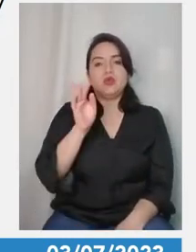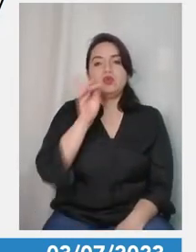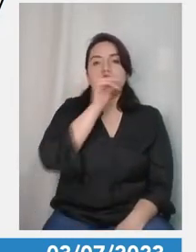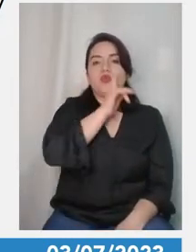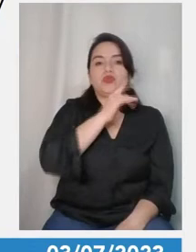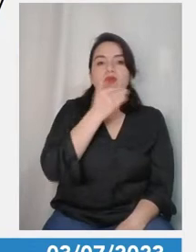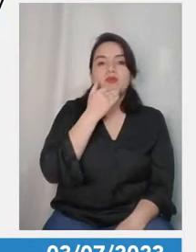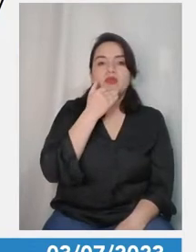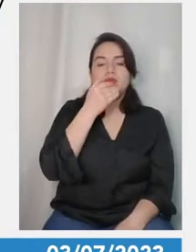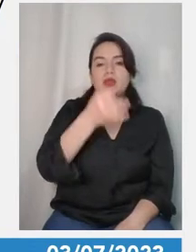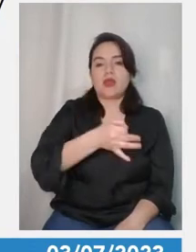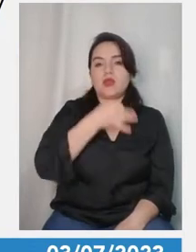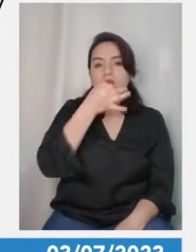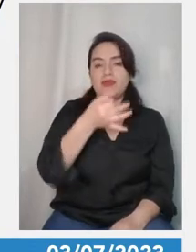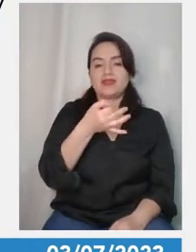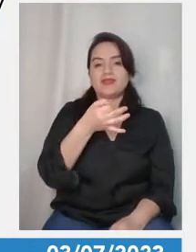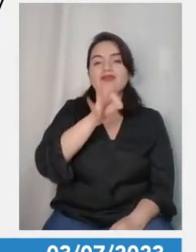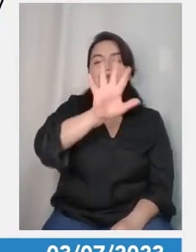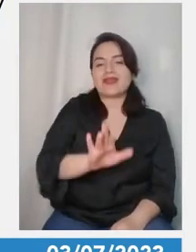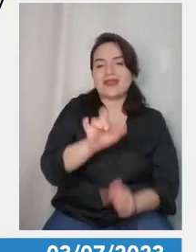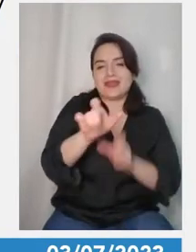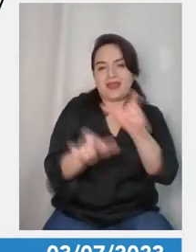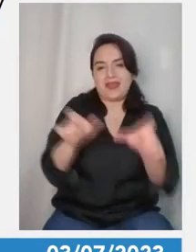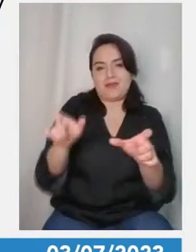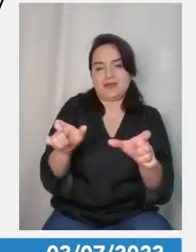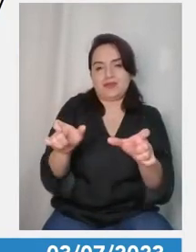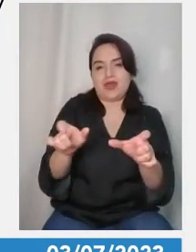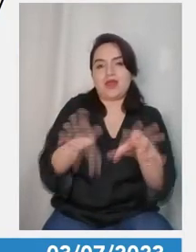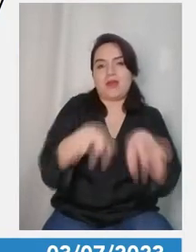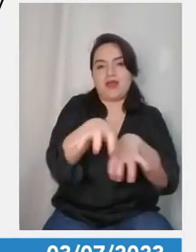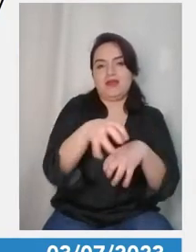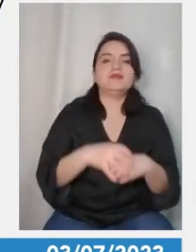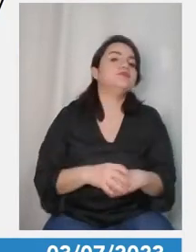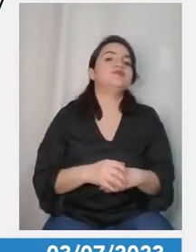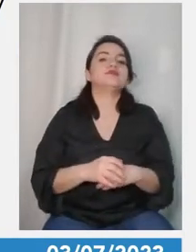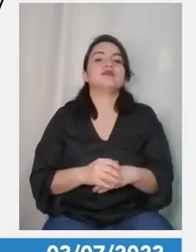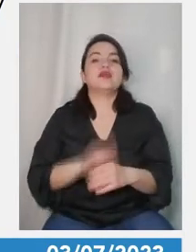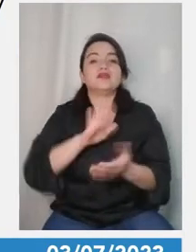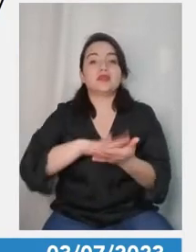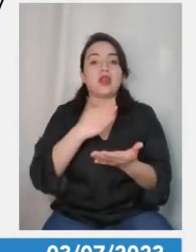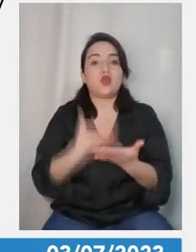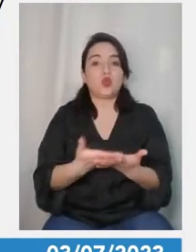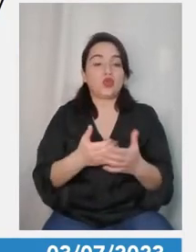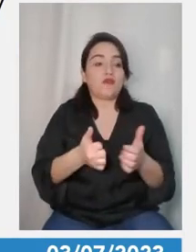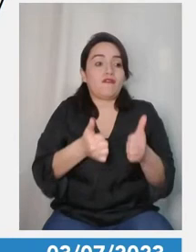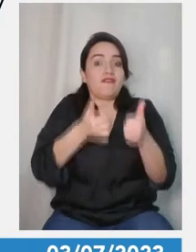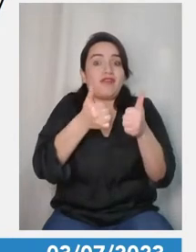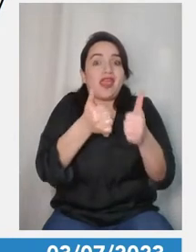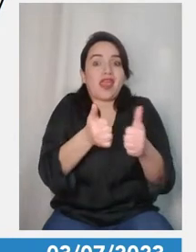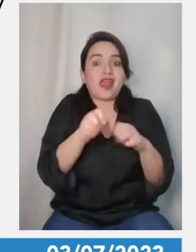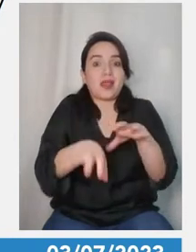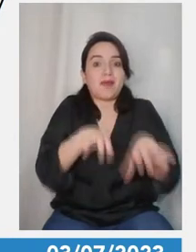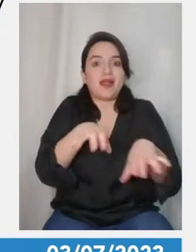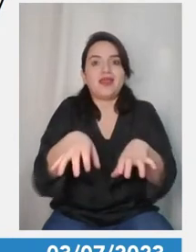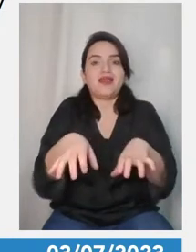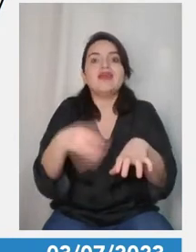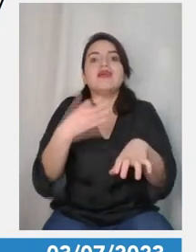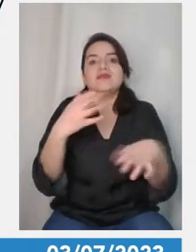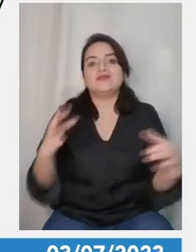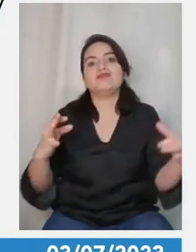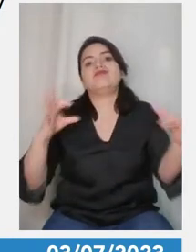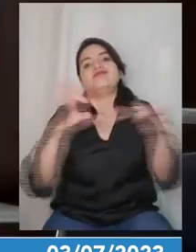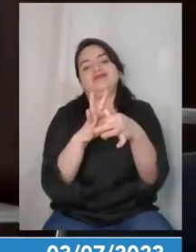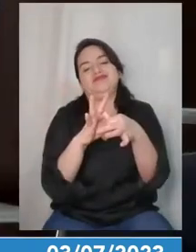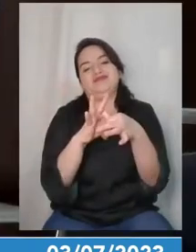interseccional. La salud y bienestar de nuestros animales también va de la mano con la sanidad de la población